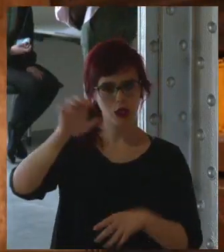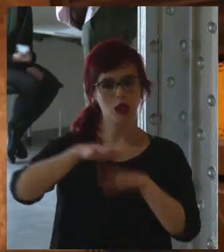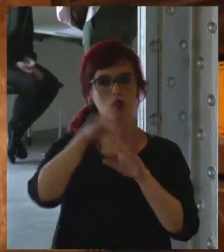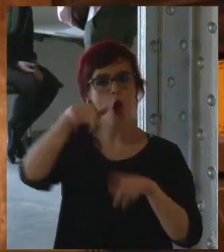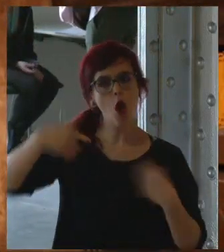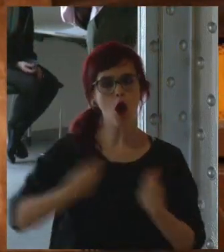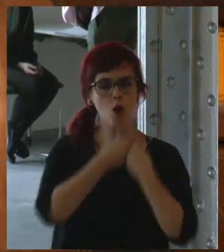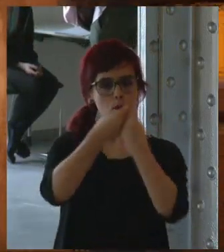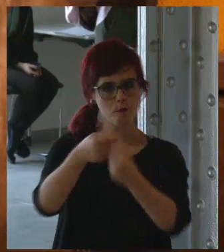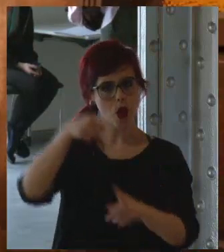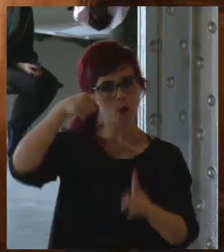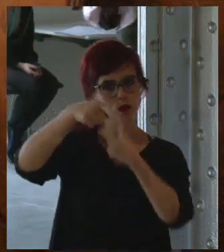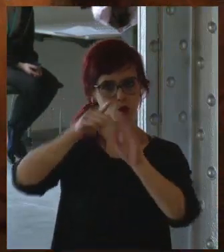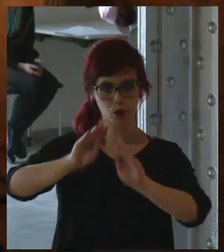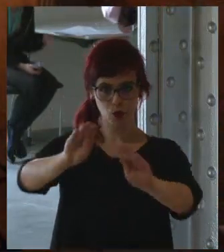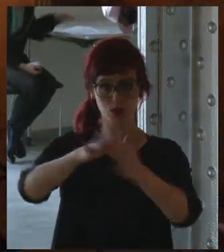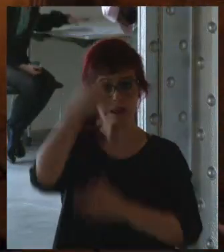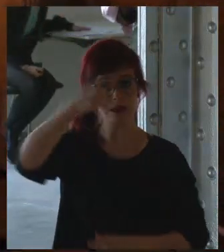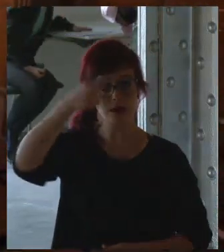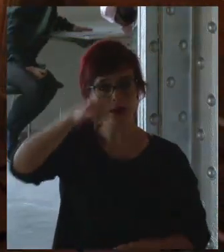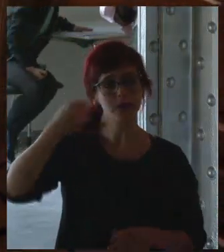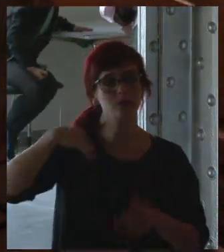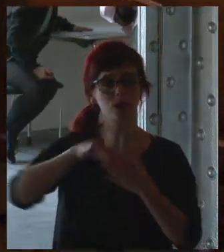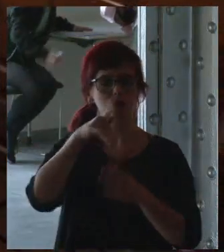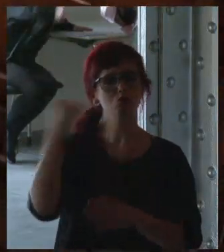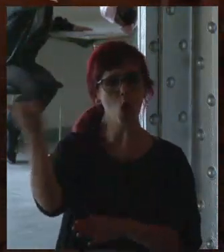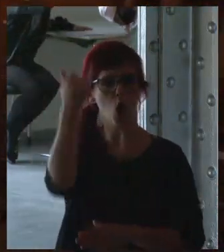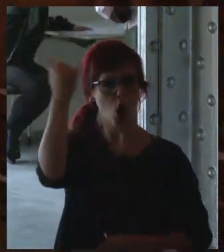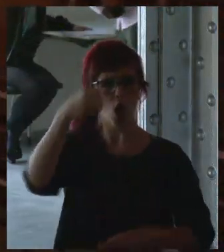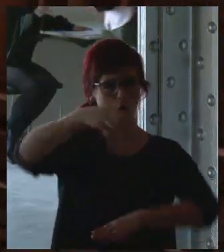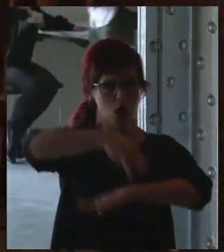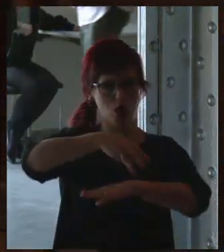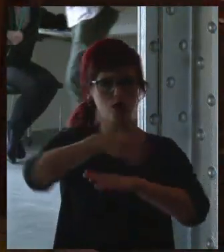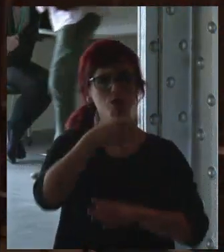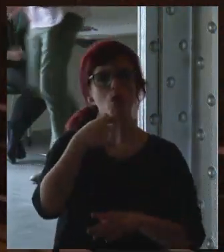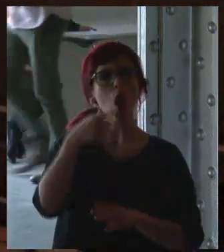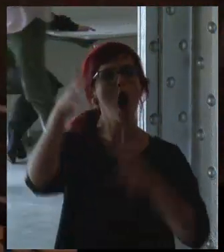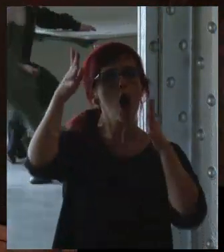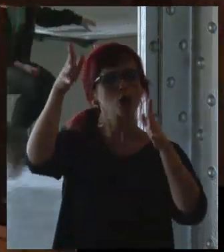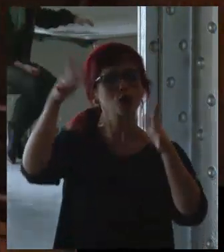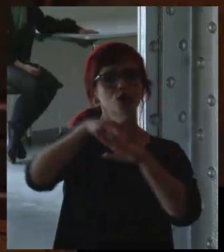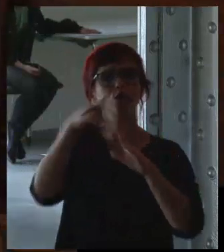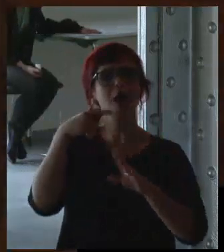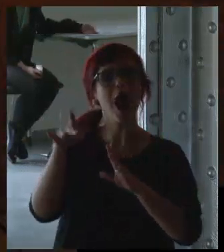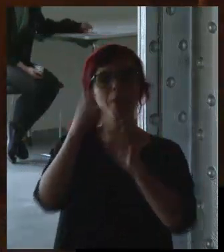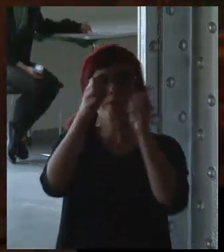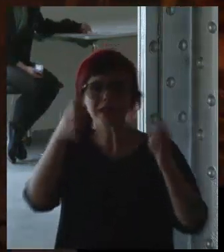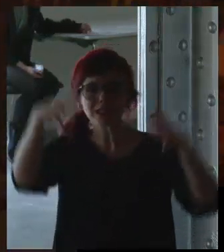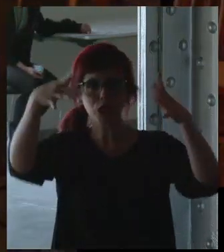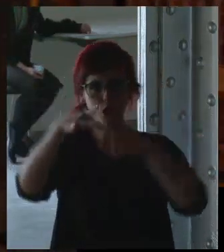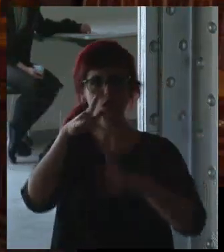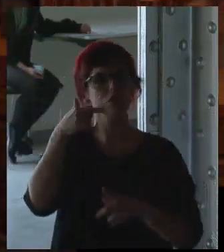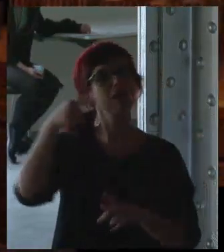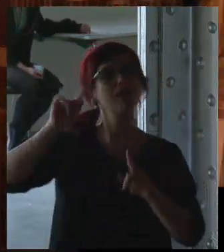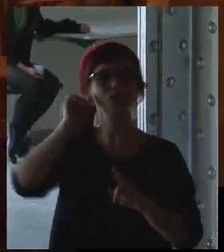misión. Como ya sabes, el comendador te ha ordenado resolver el misterio de la desaparición de la reliquia de piedra